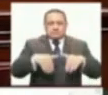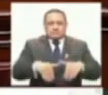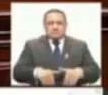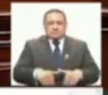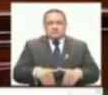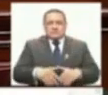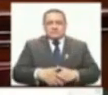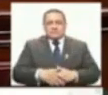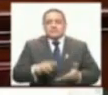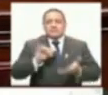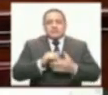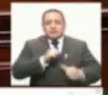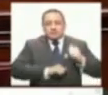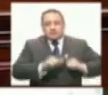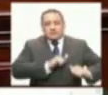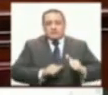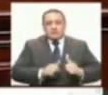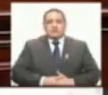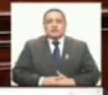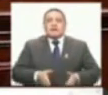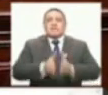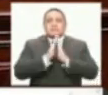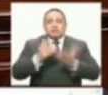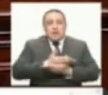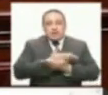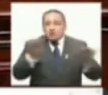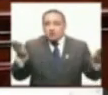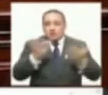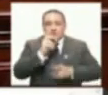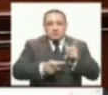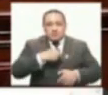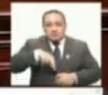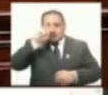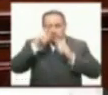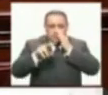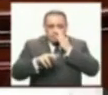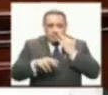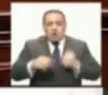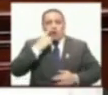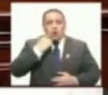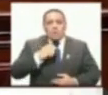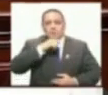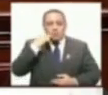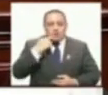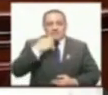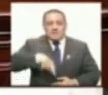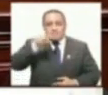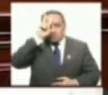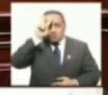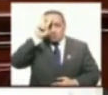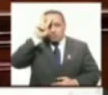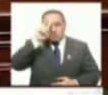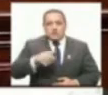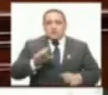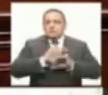que la agobian. Convoco a todos los peruanos, a los hombres y mujeres de esta patria,